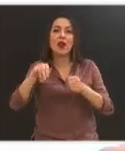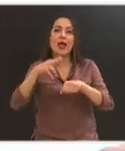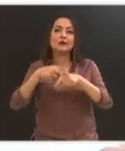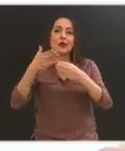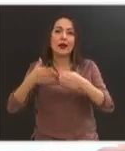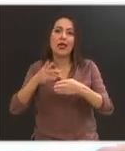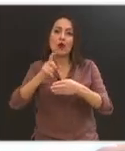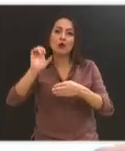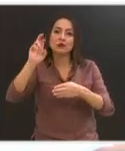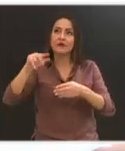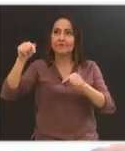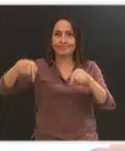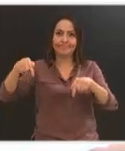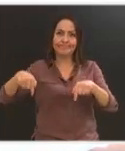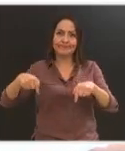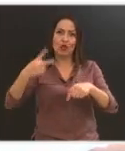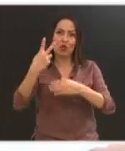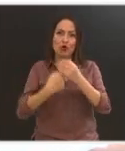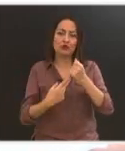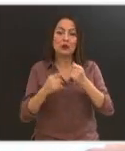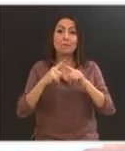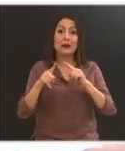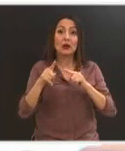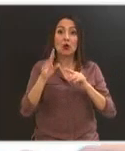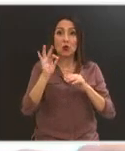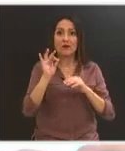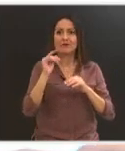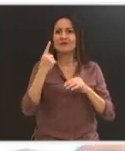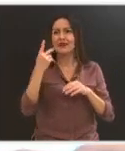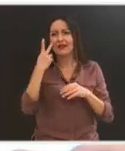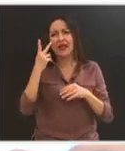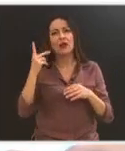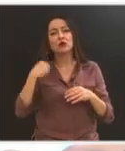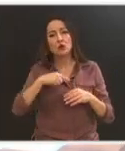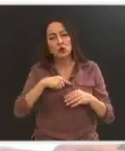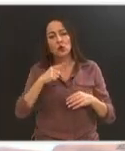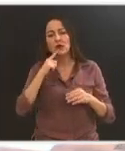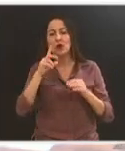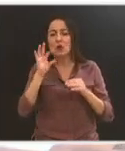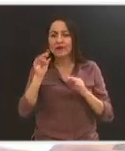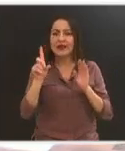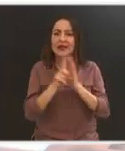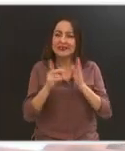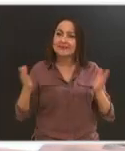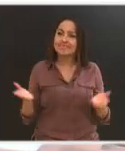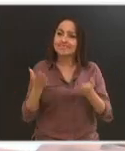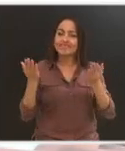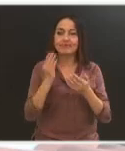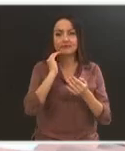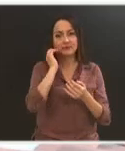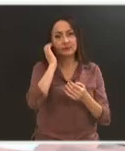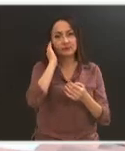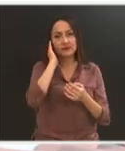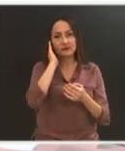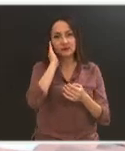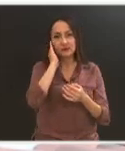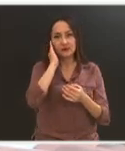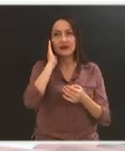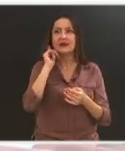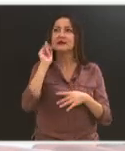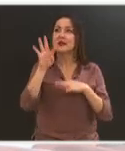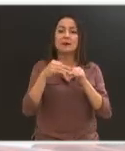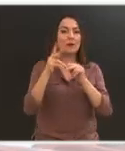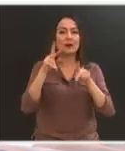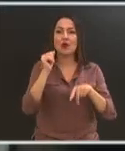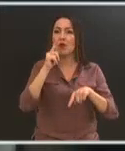y que también aquí vemos la necesidad de las nuevas leyes que hemos ido impulsando también en ese sentido, de que este tipo de personas